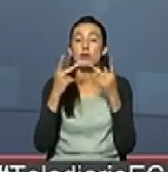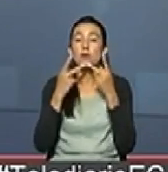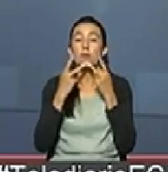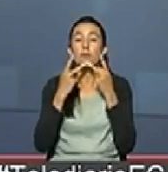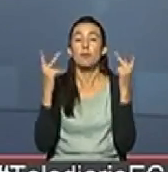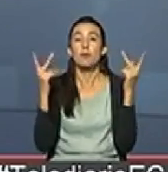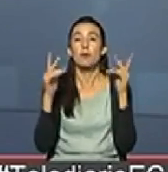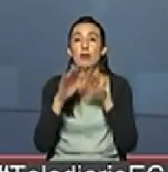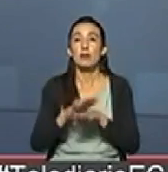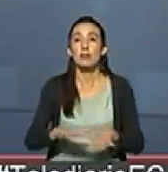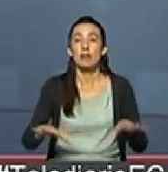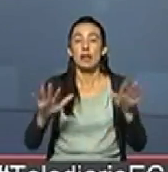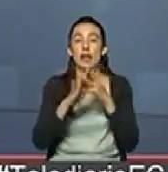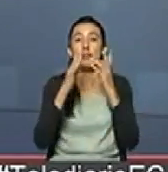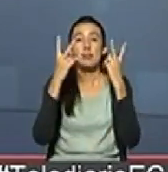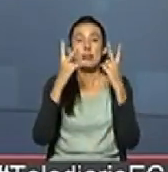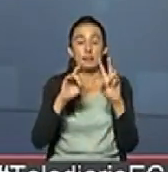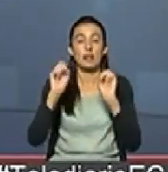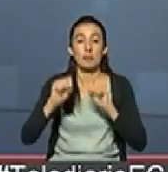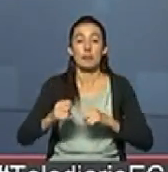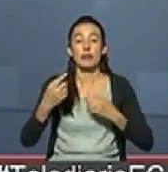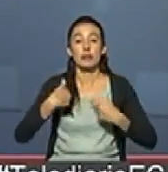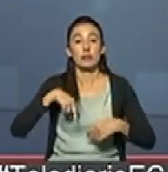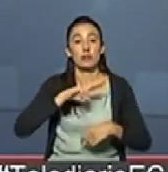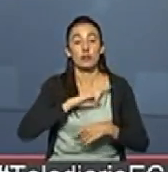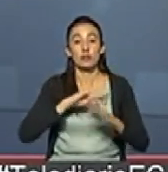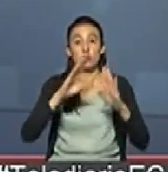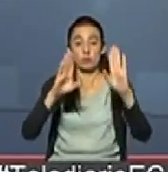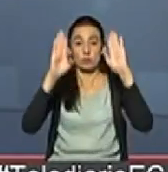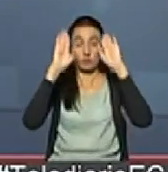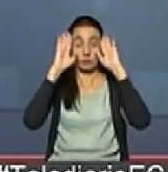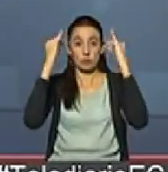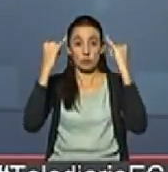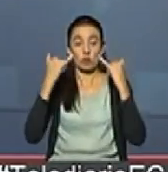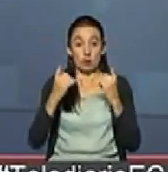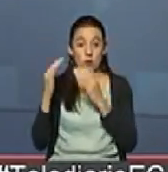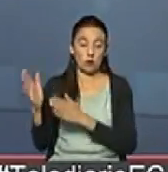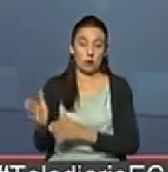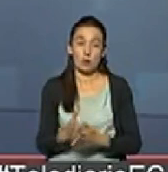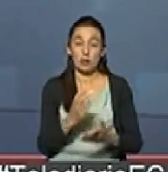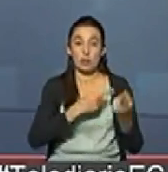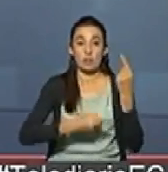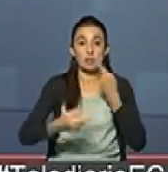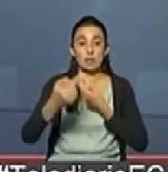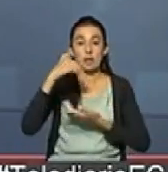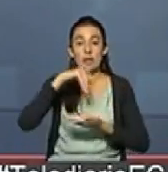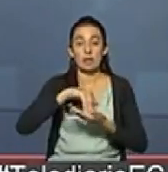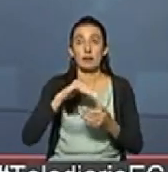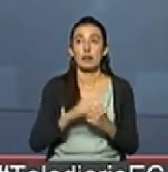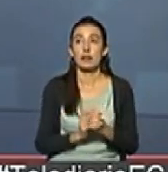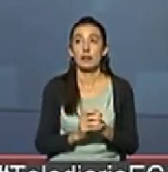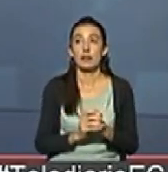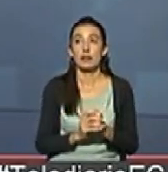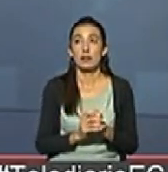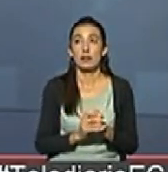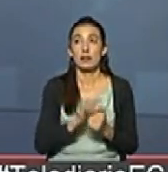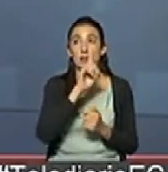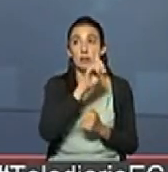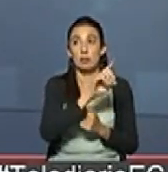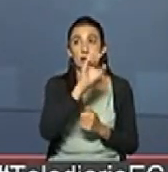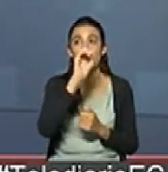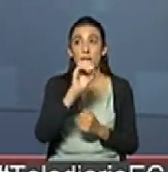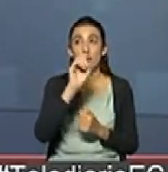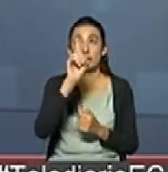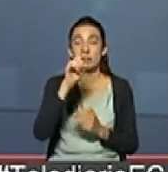fiscomisionales, y por supuesto nosotros estamos atentos a todo lo que tiene que ver con este regreso a clases. Son 101.000